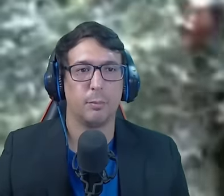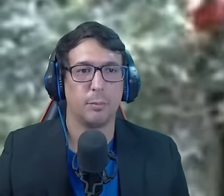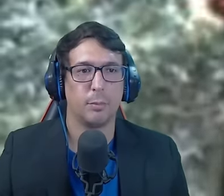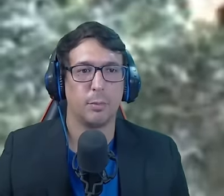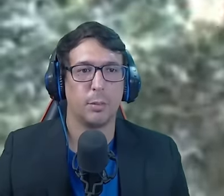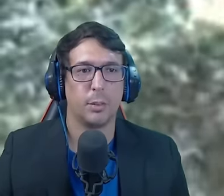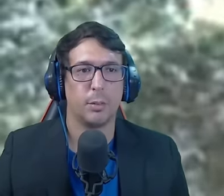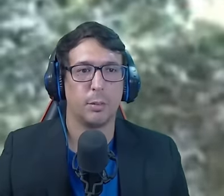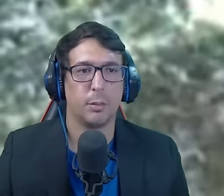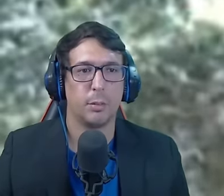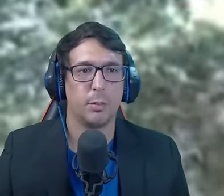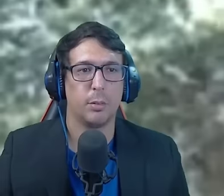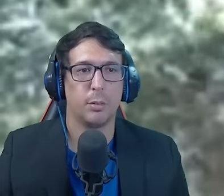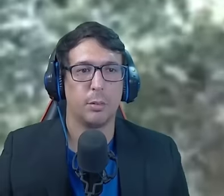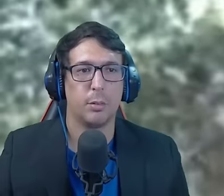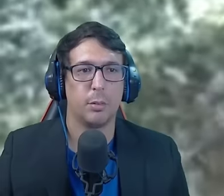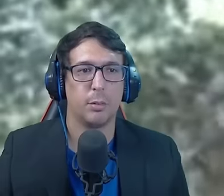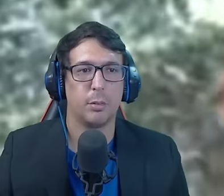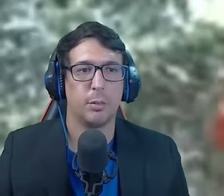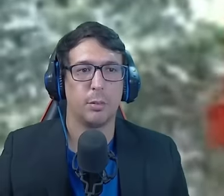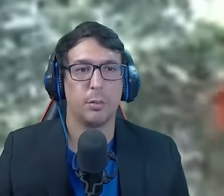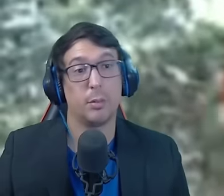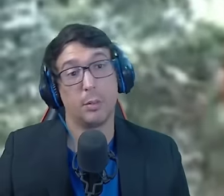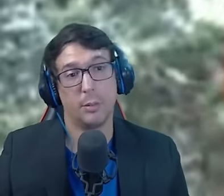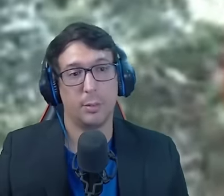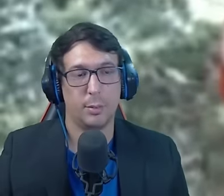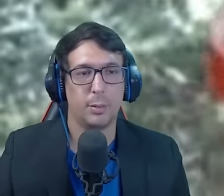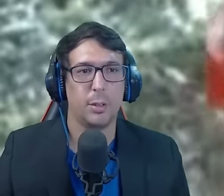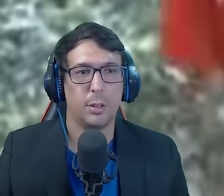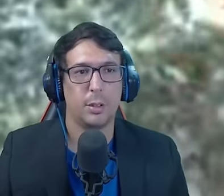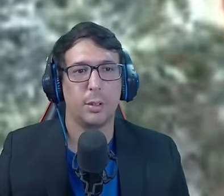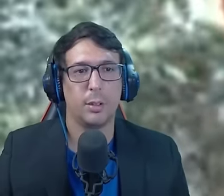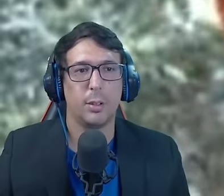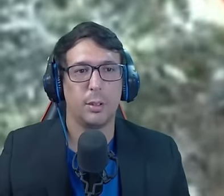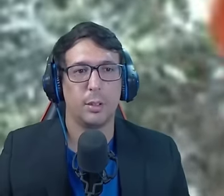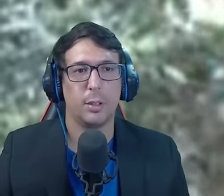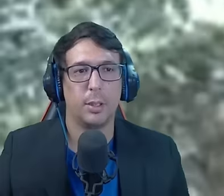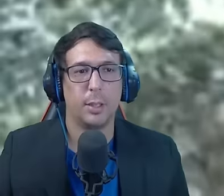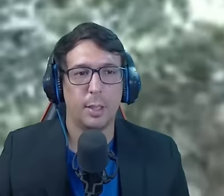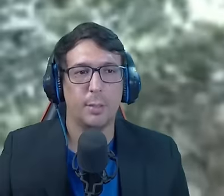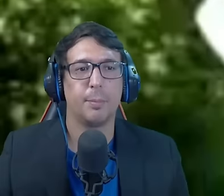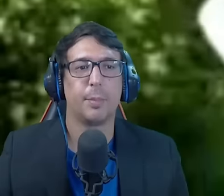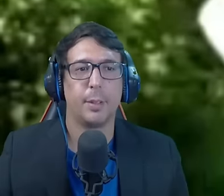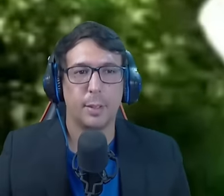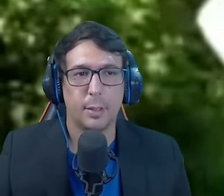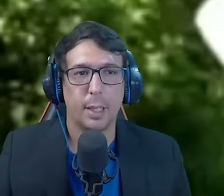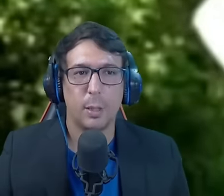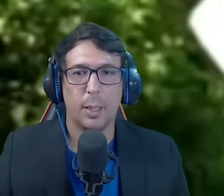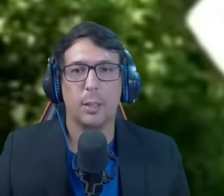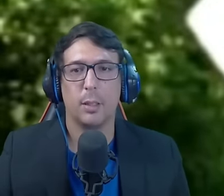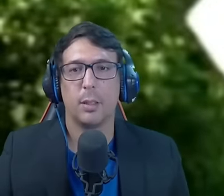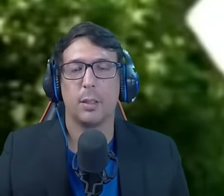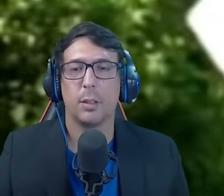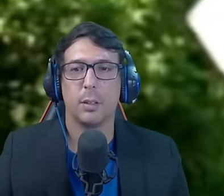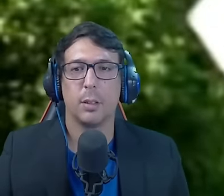religión, su cultura y, bueno, una innumerable cantidad de cosas que son parte de nuestra identidad nacional. Pero desde mediados